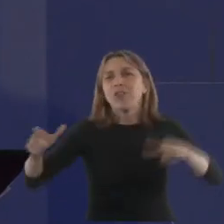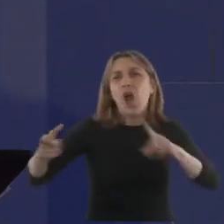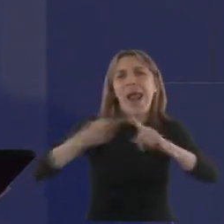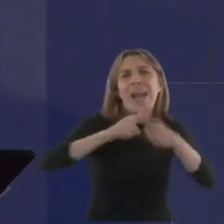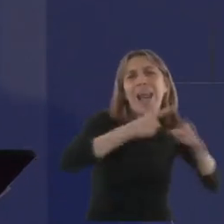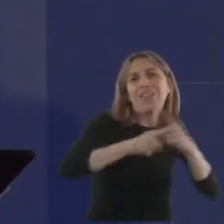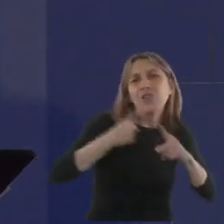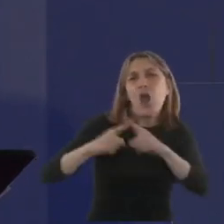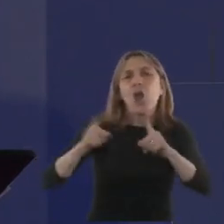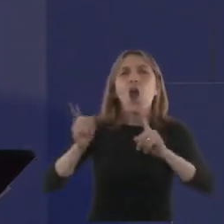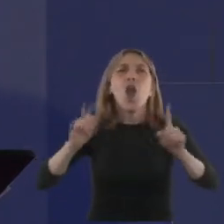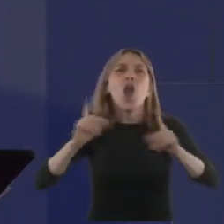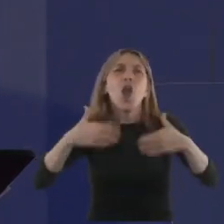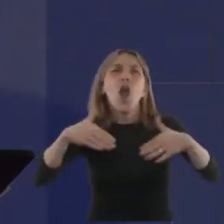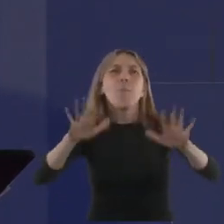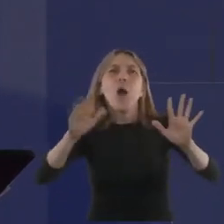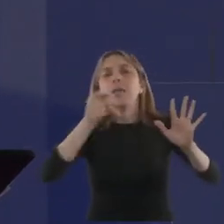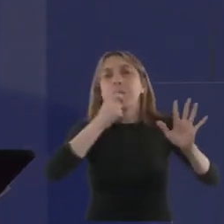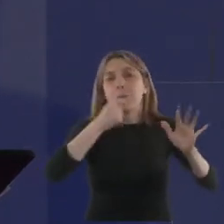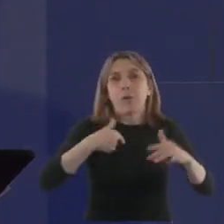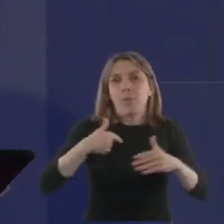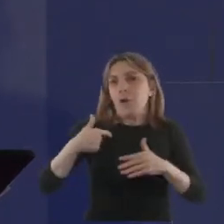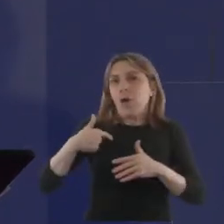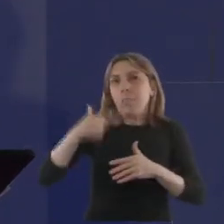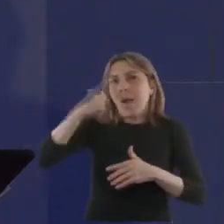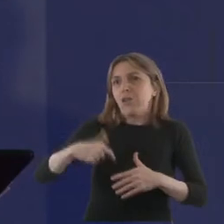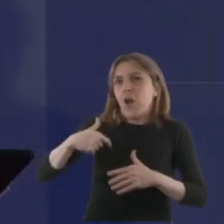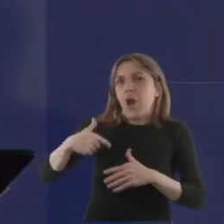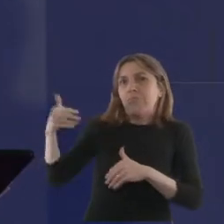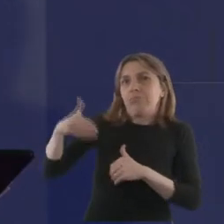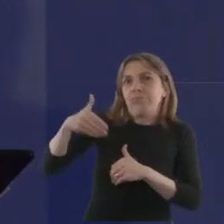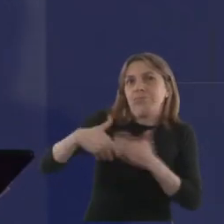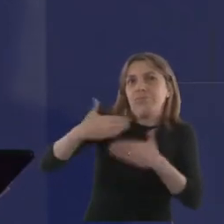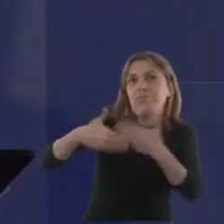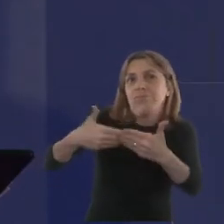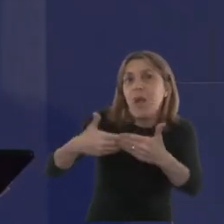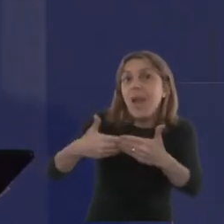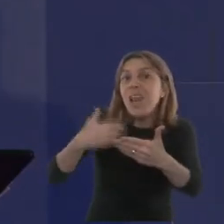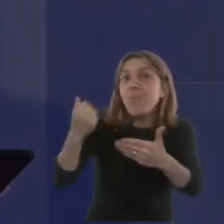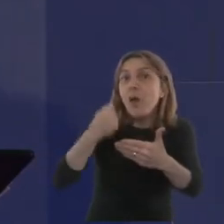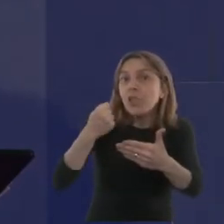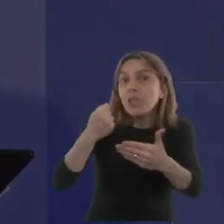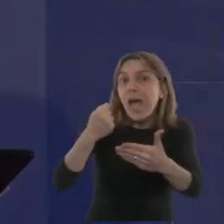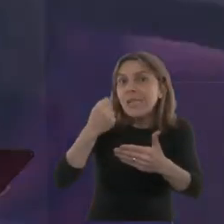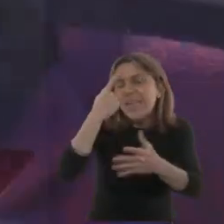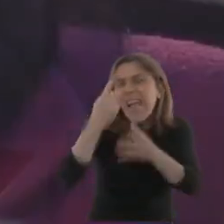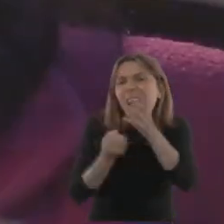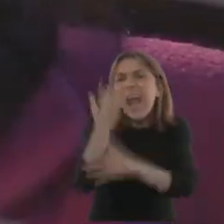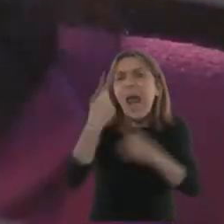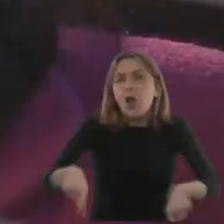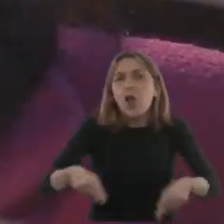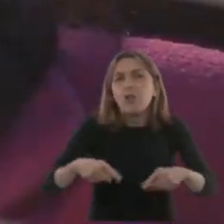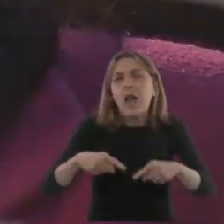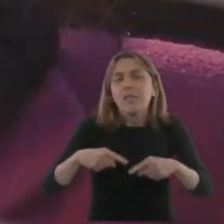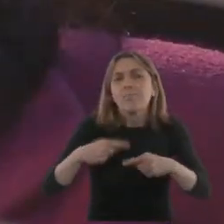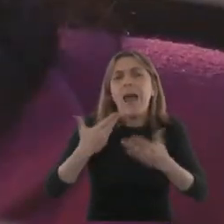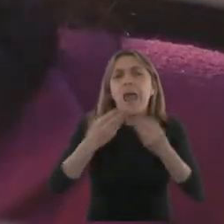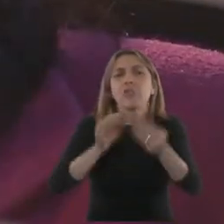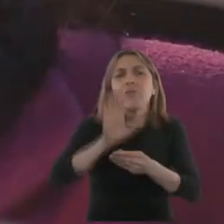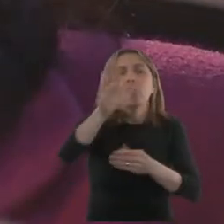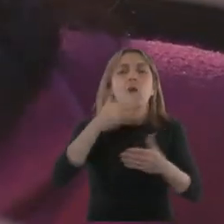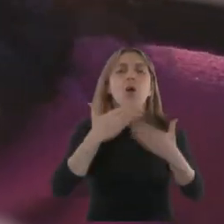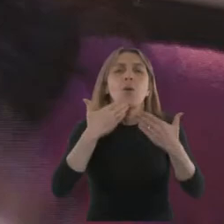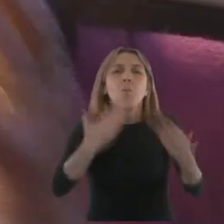ser trascienda, sino lo importante es hacer cosas que trasciendan. Feliz Bicentenario, Universidad de Buenos Aires. Muchas